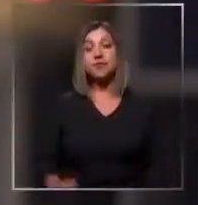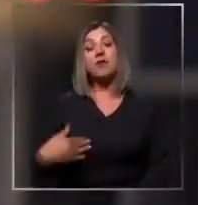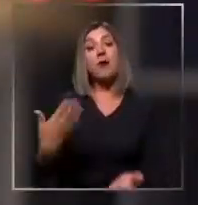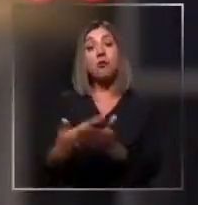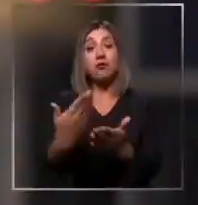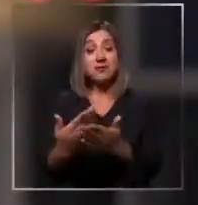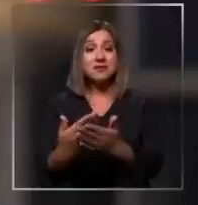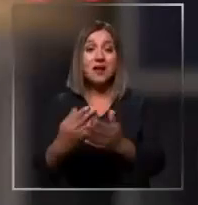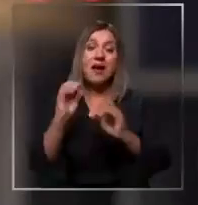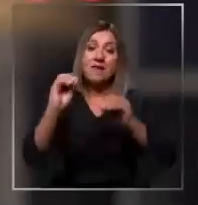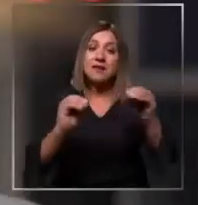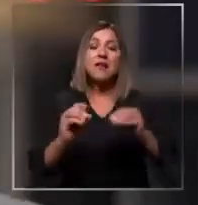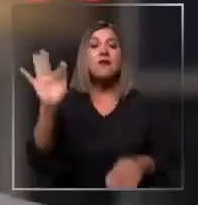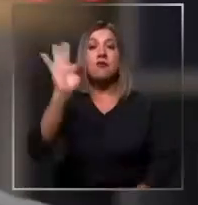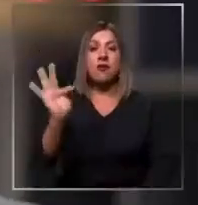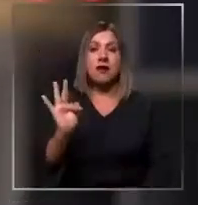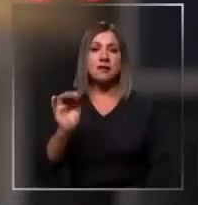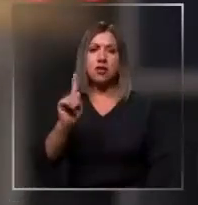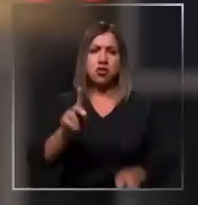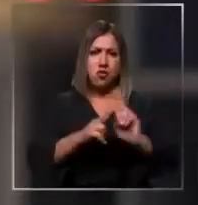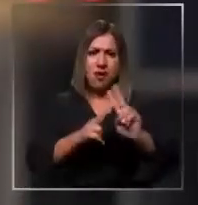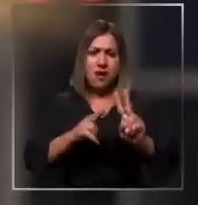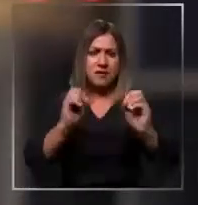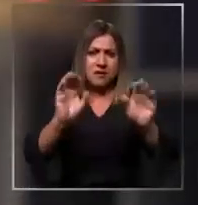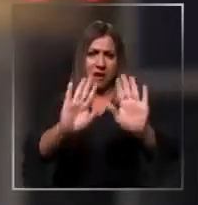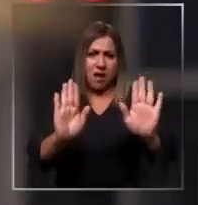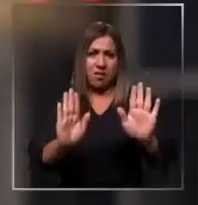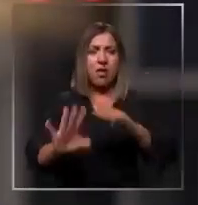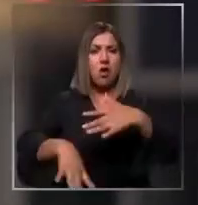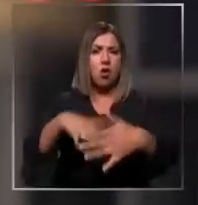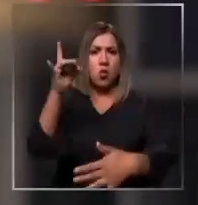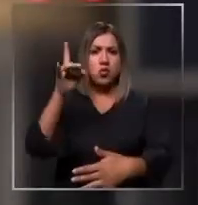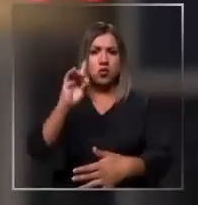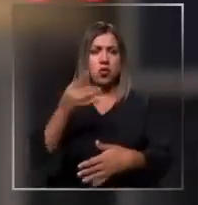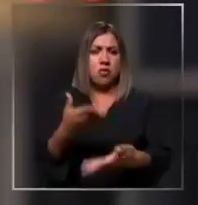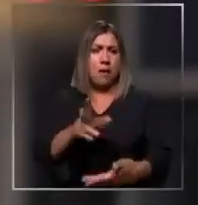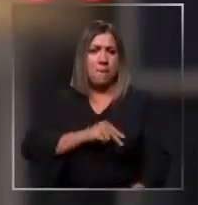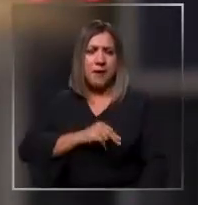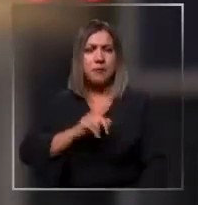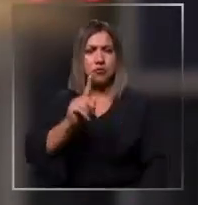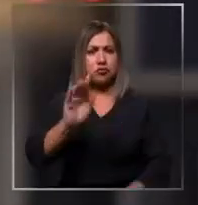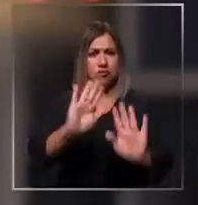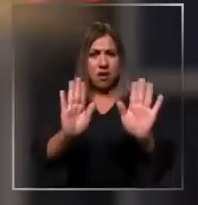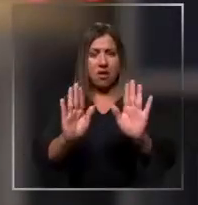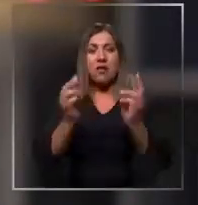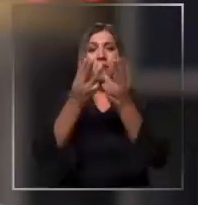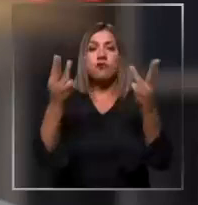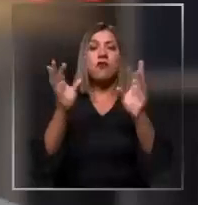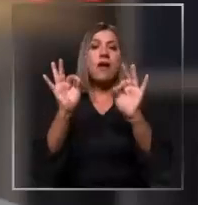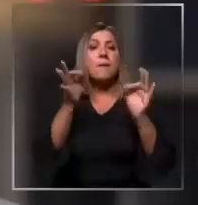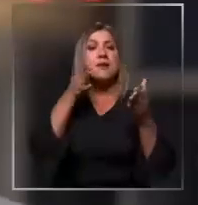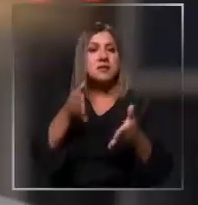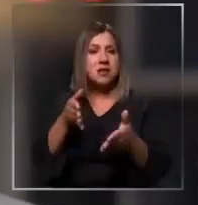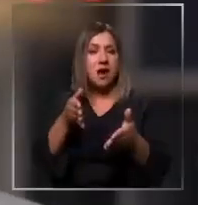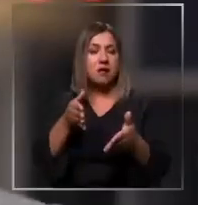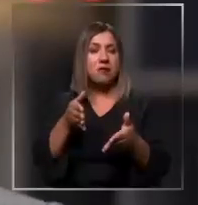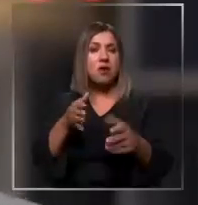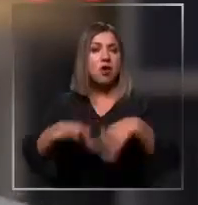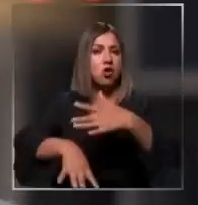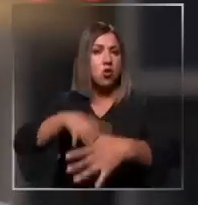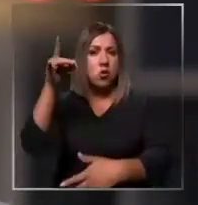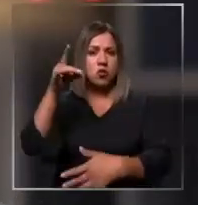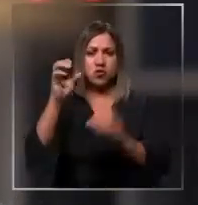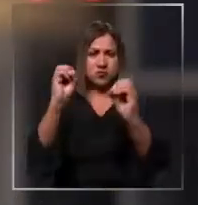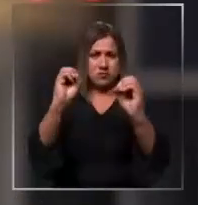Aprovechar esta instancia para decir que Fonasa no hace este tipo de concursos, no hace este tipo de sitios especiales para concursos en